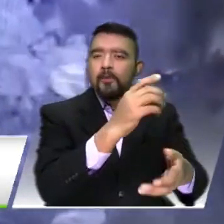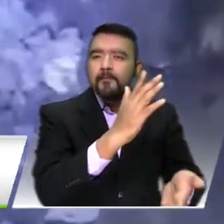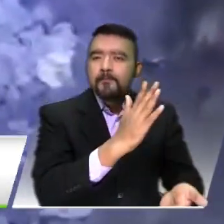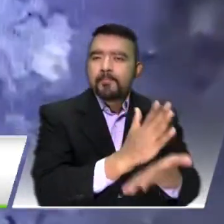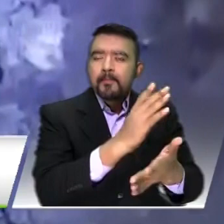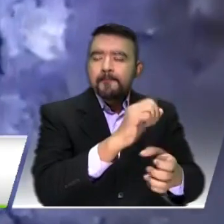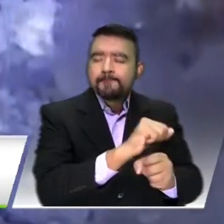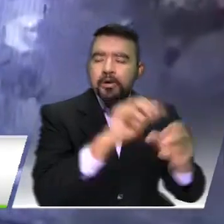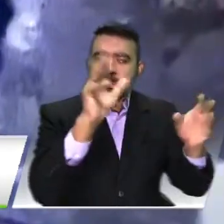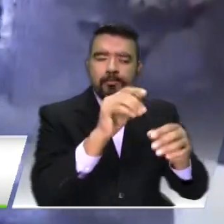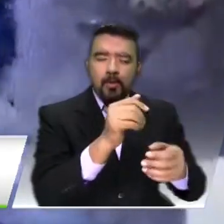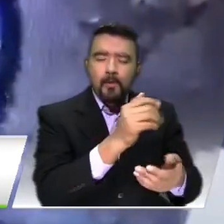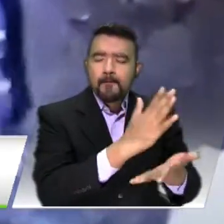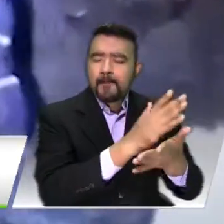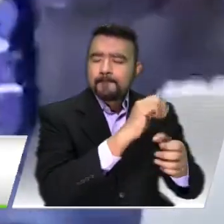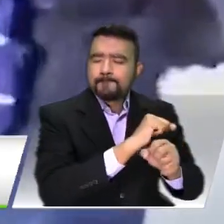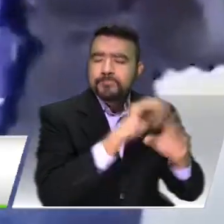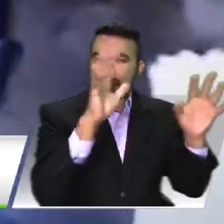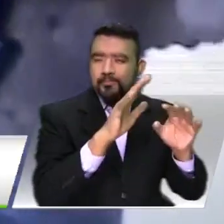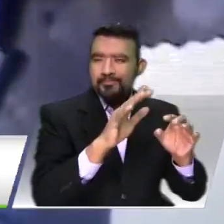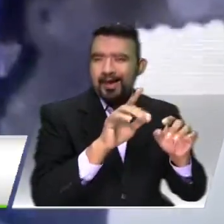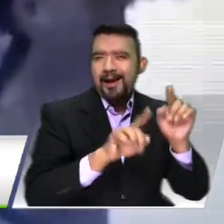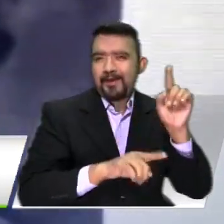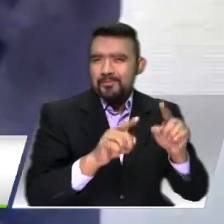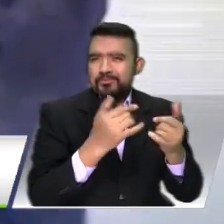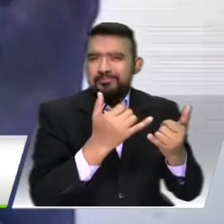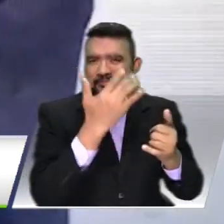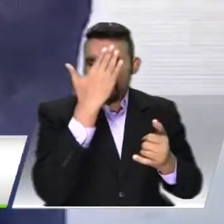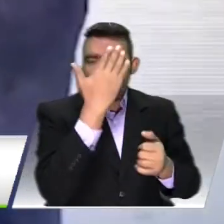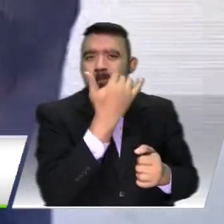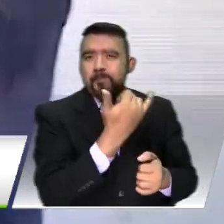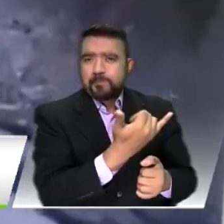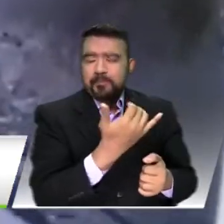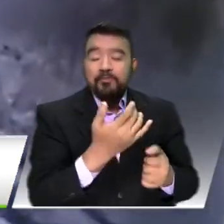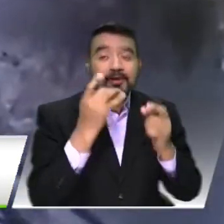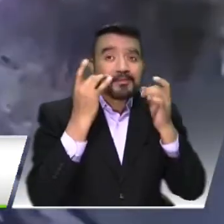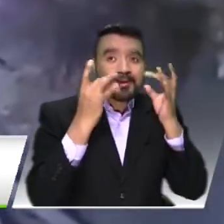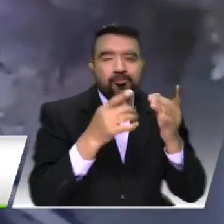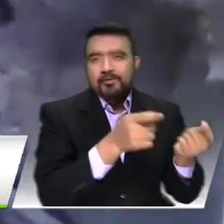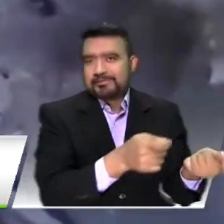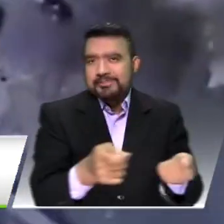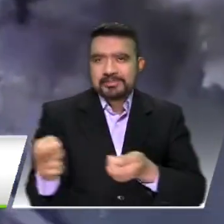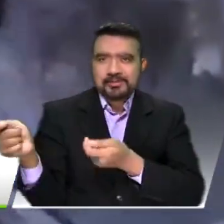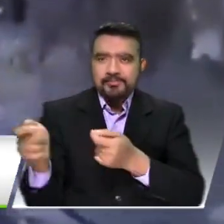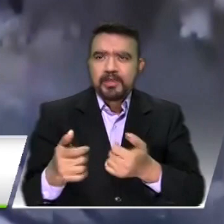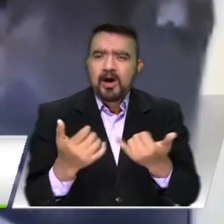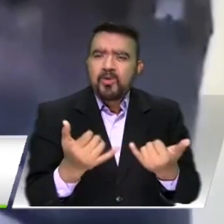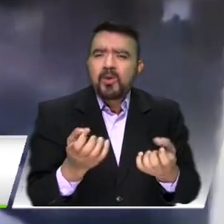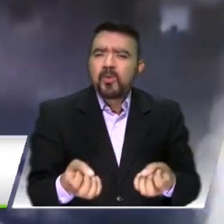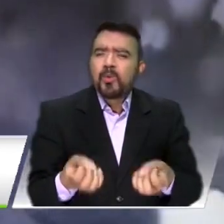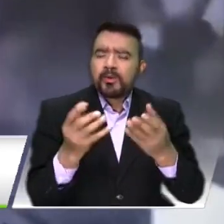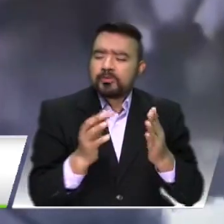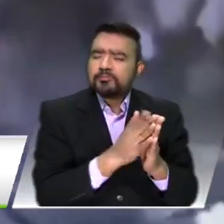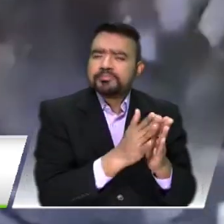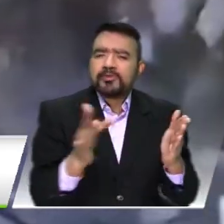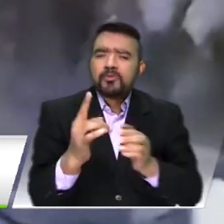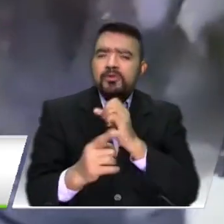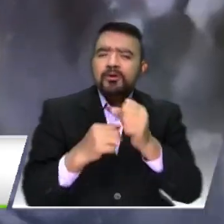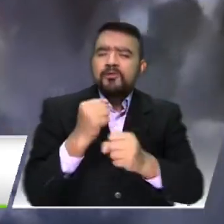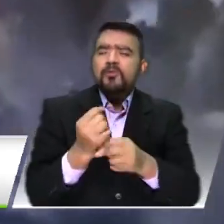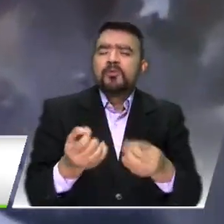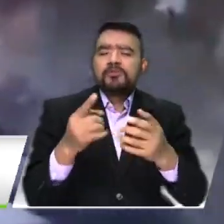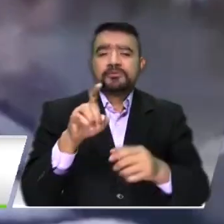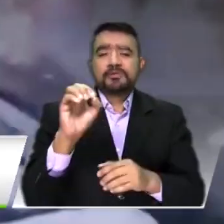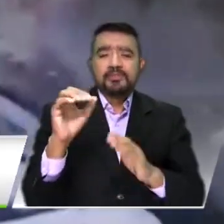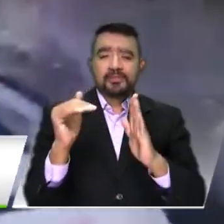en los socavones que conducen de manera irregular a los túneles de la mina buriticada ascenderían este año a casi 60.000